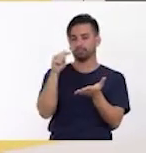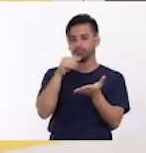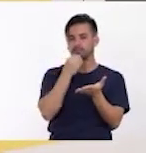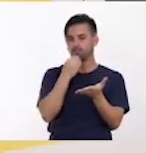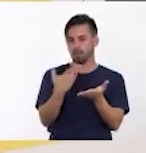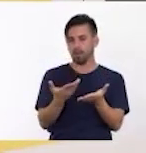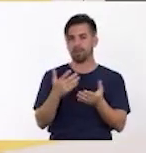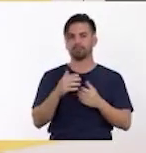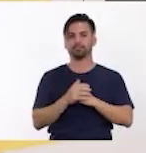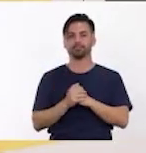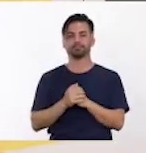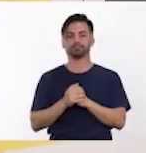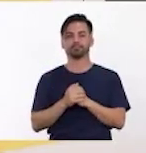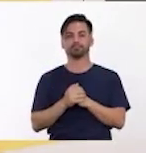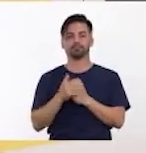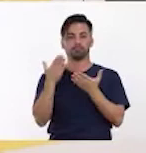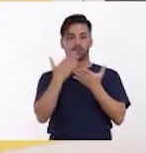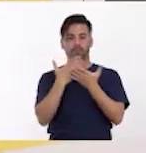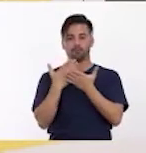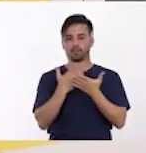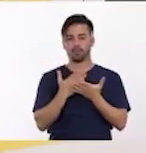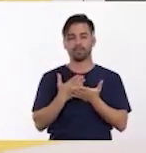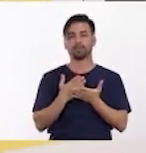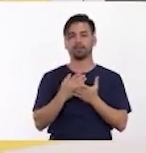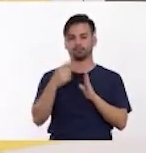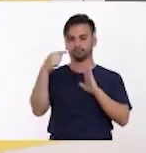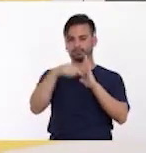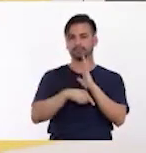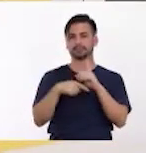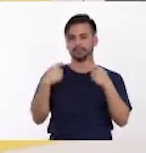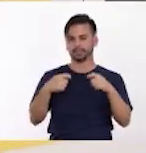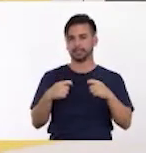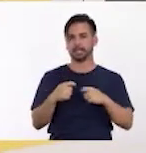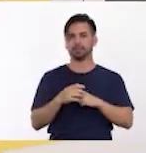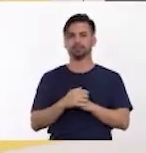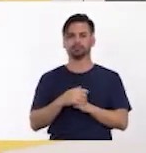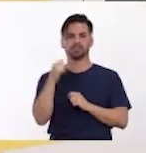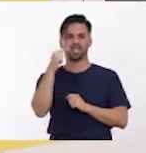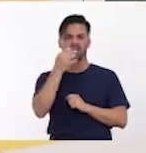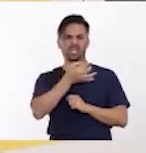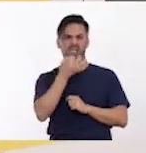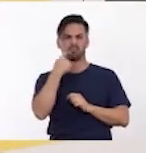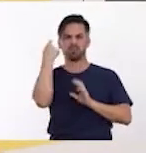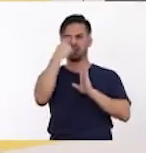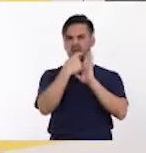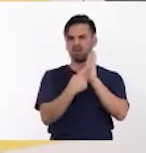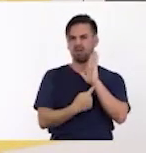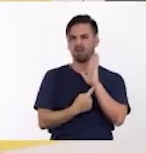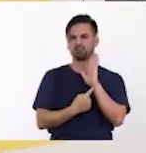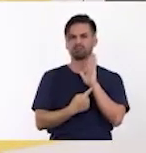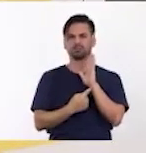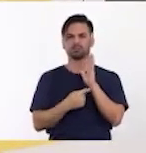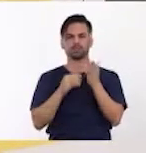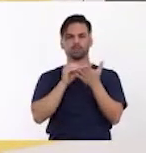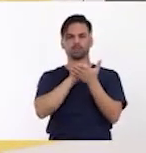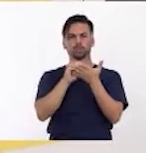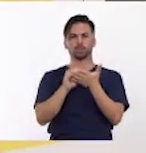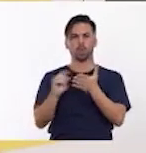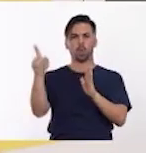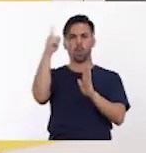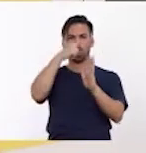trabajen fundamentalmente en estas 4 fajas que estamos hablando. ¿Qué van a caracterizar de esas fajas? Bueno, su ubicación geográfica,